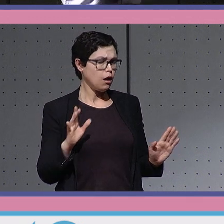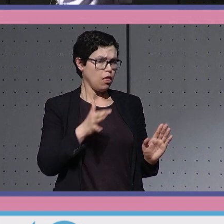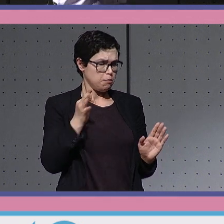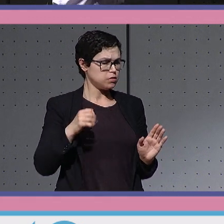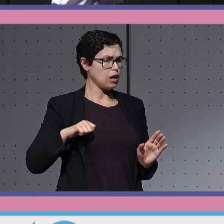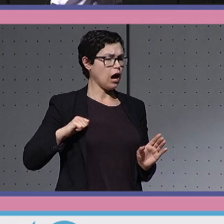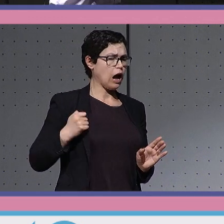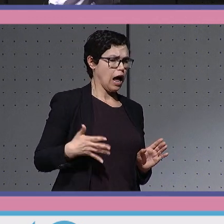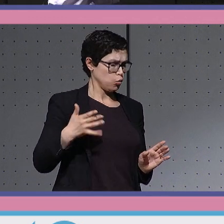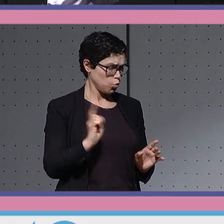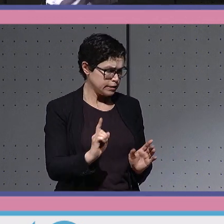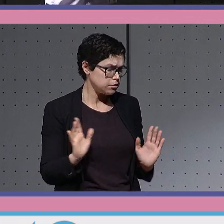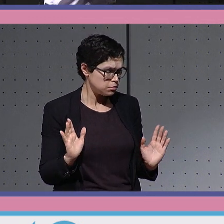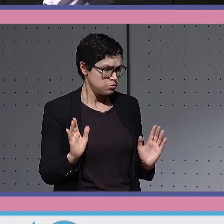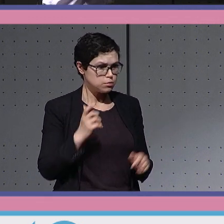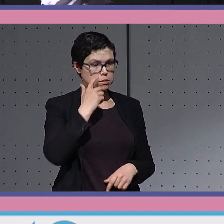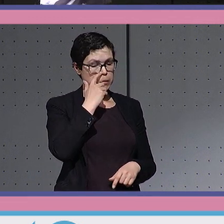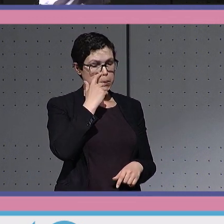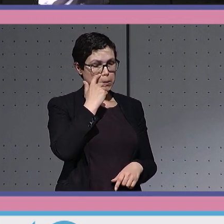absoluto.